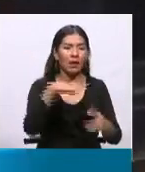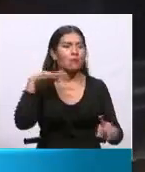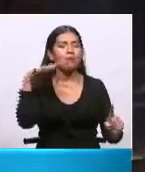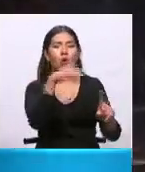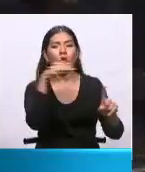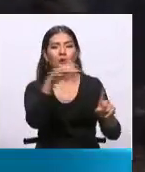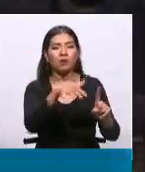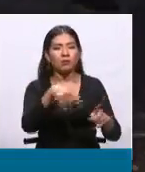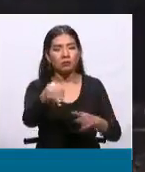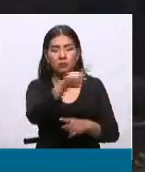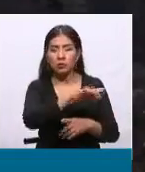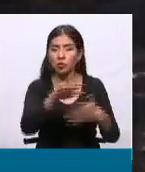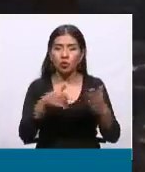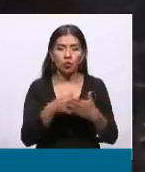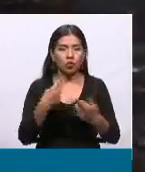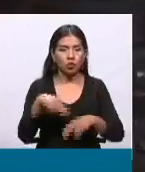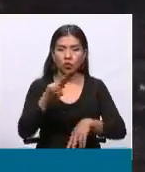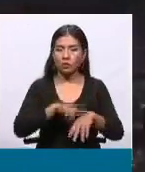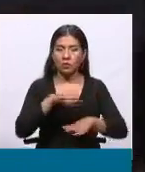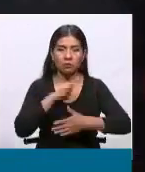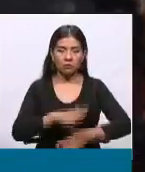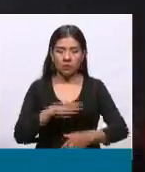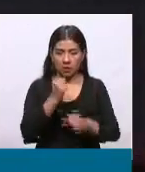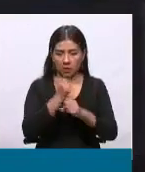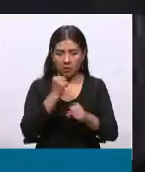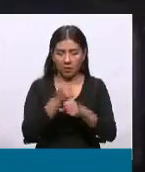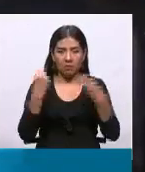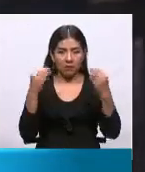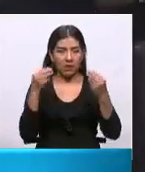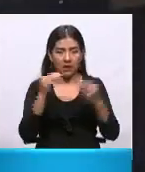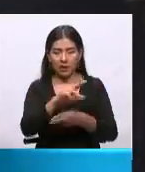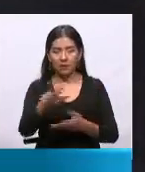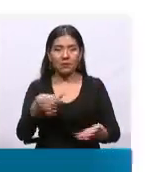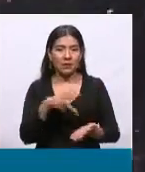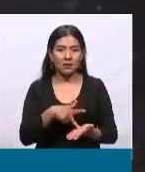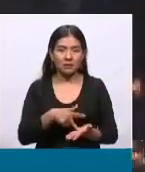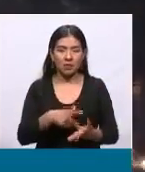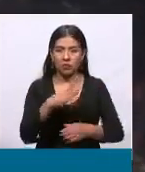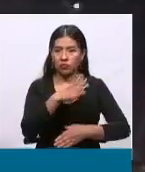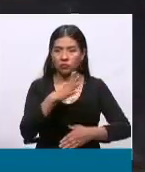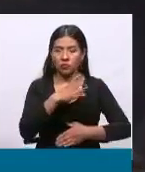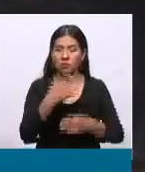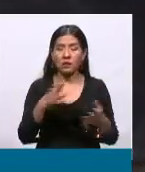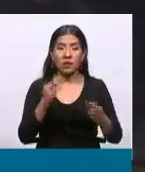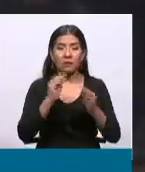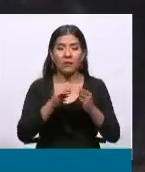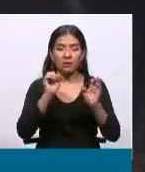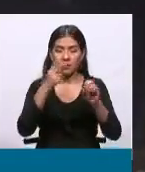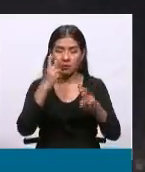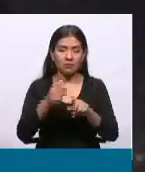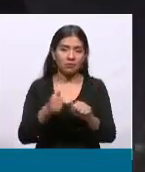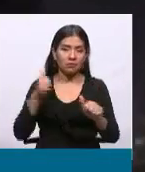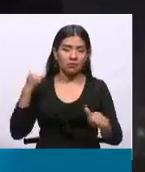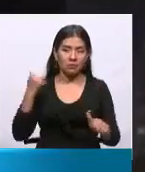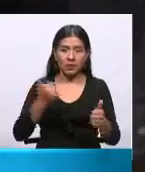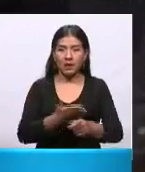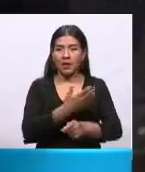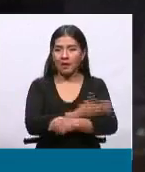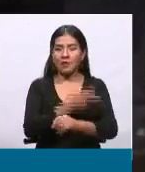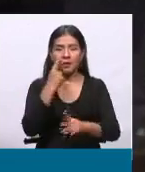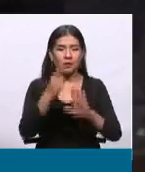estaban trabajando en el mercado del Plan 3000, porque estoy observando que a las espaldas de estas imágenes, hace un momentito lo